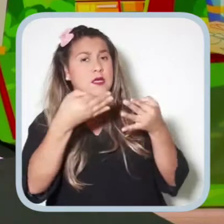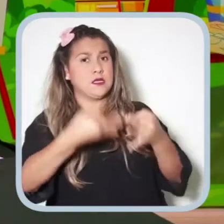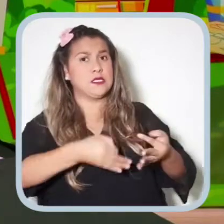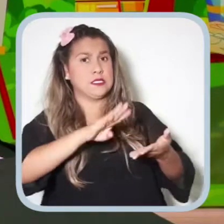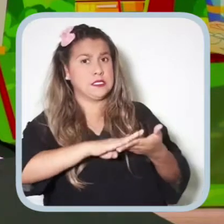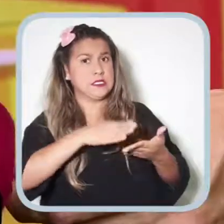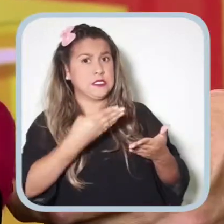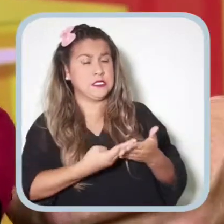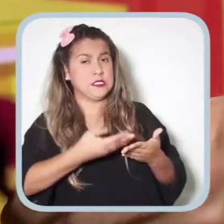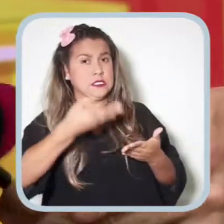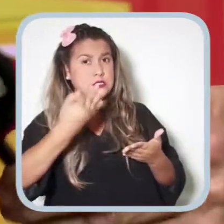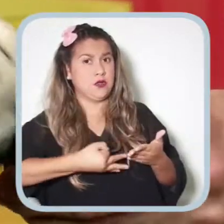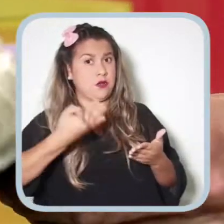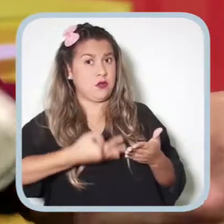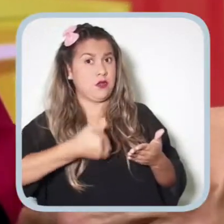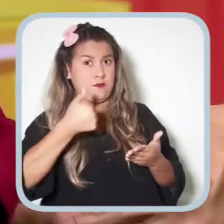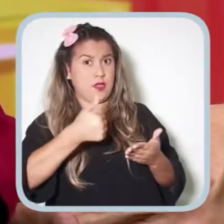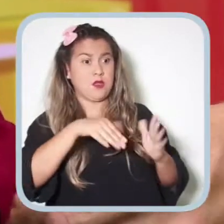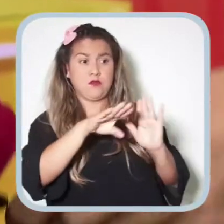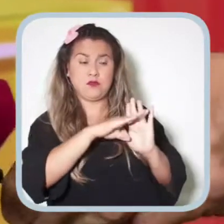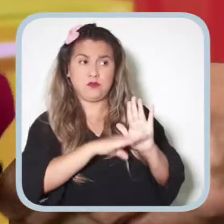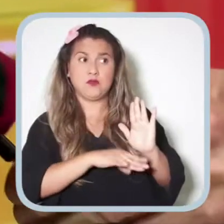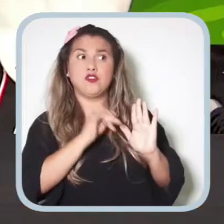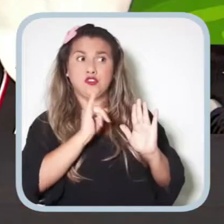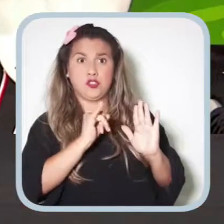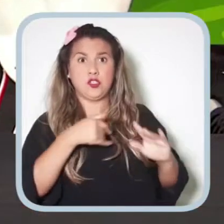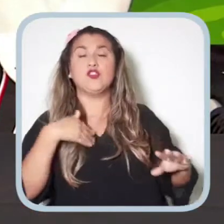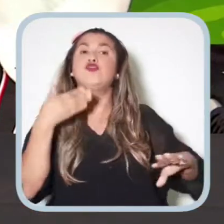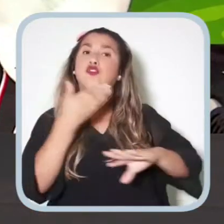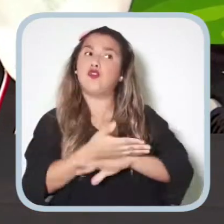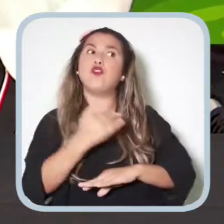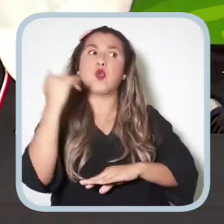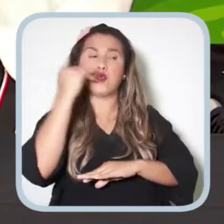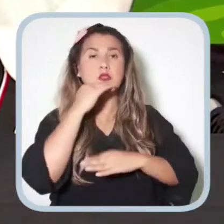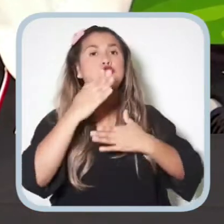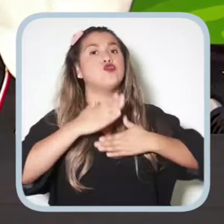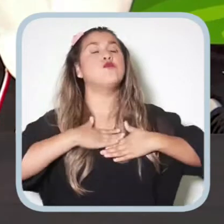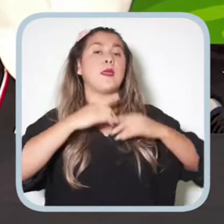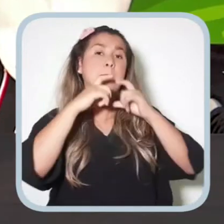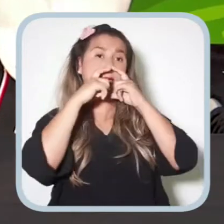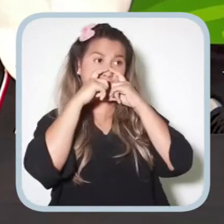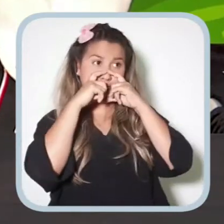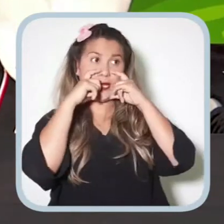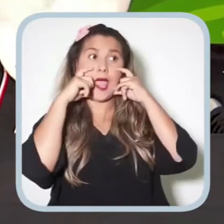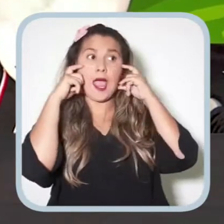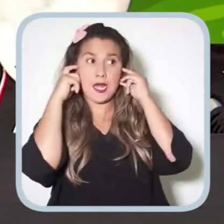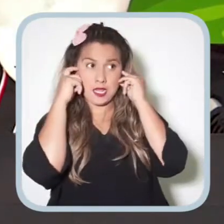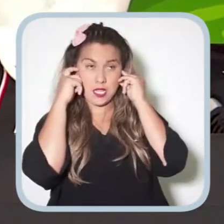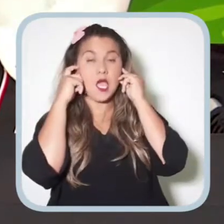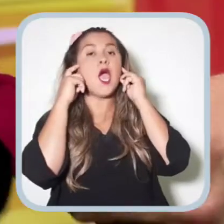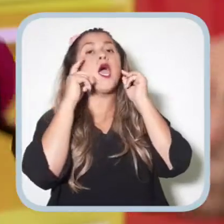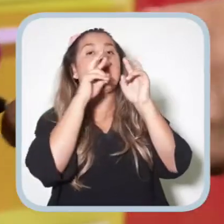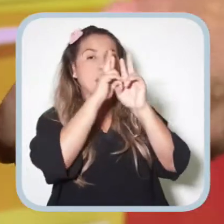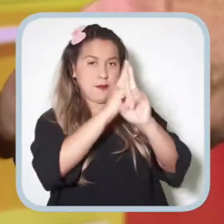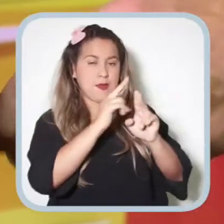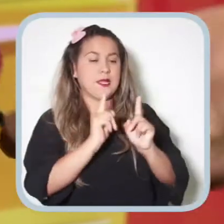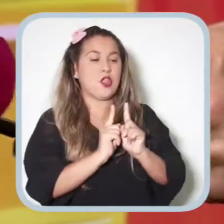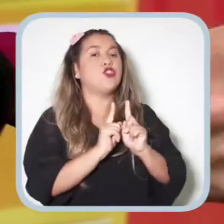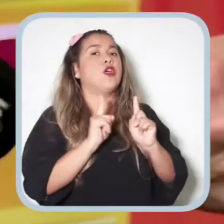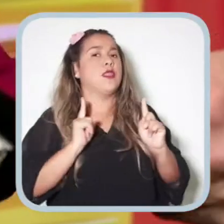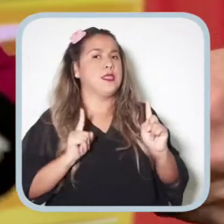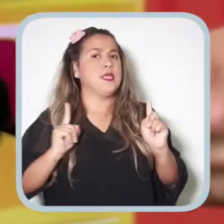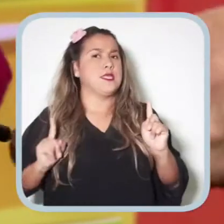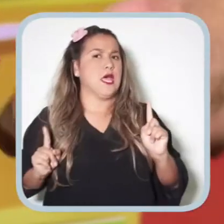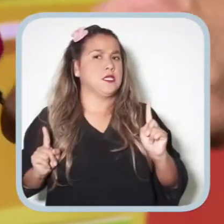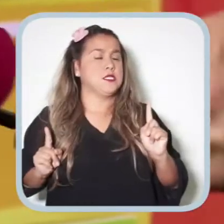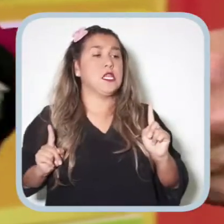sanitarias correspondientes. Pues claro, fui ocupando mi mascarilla, fui respetando la distancia social y en cada